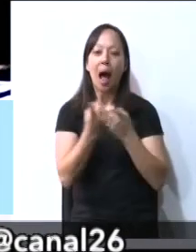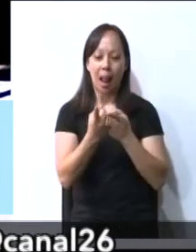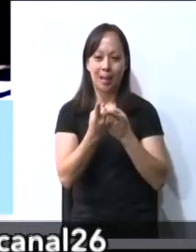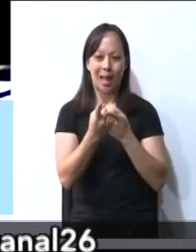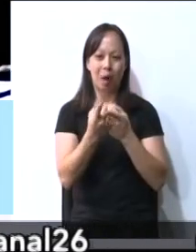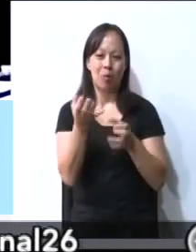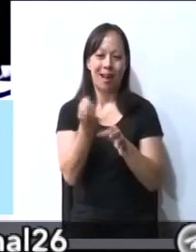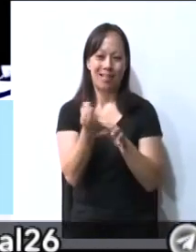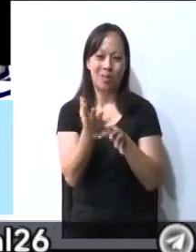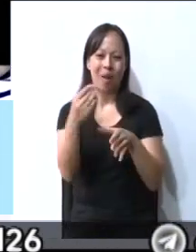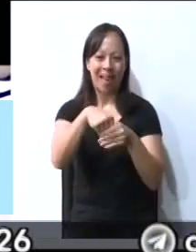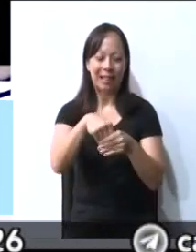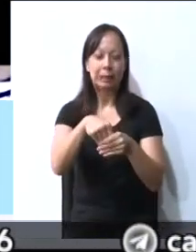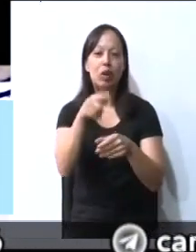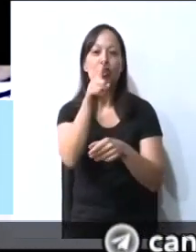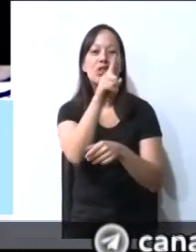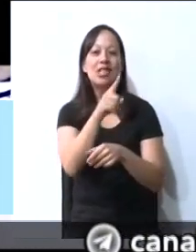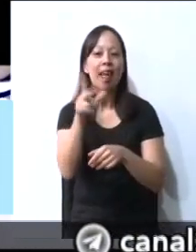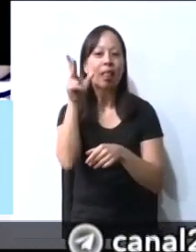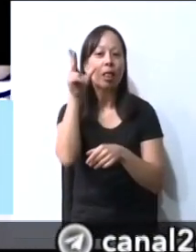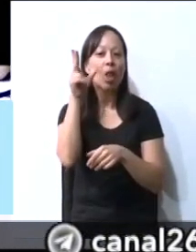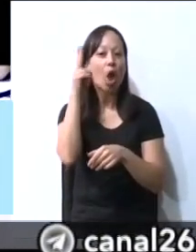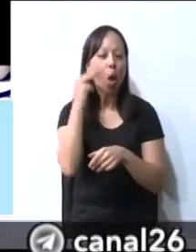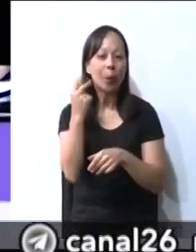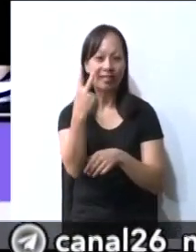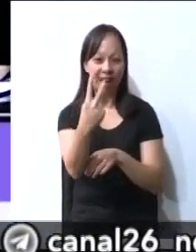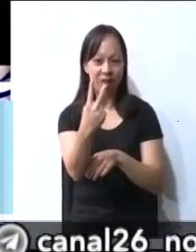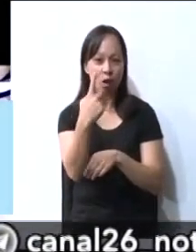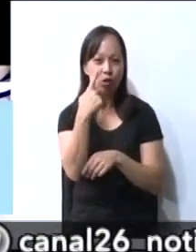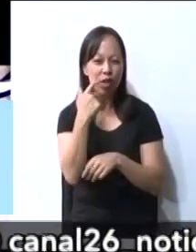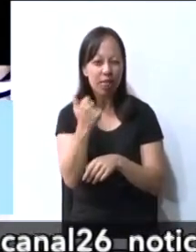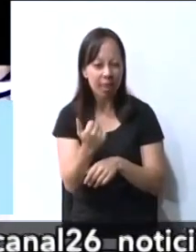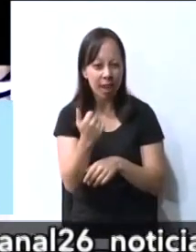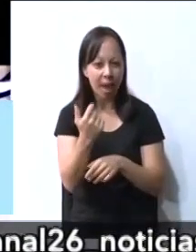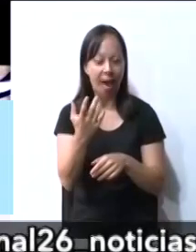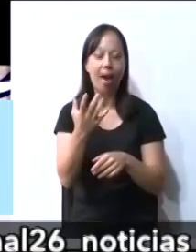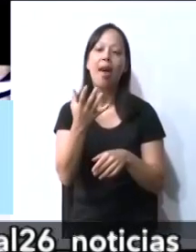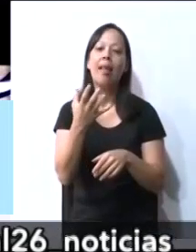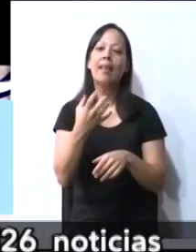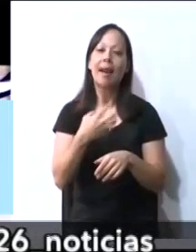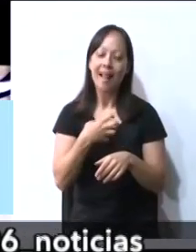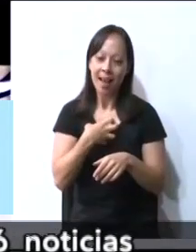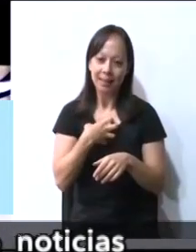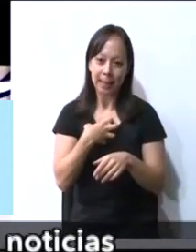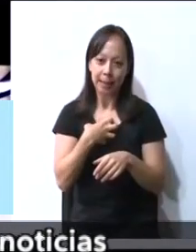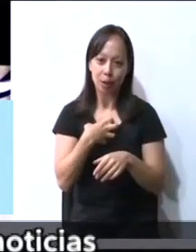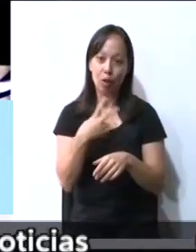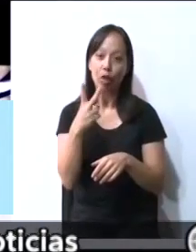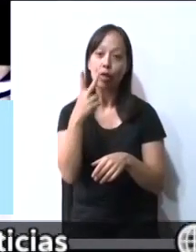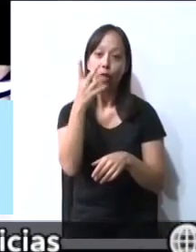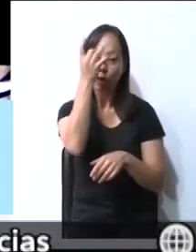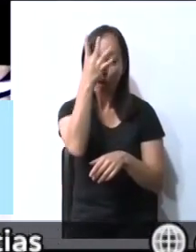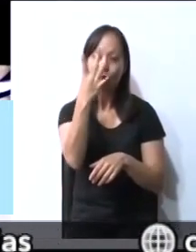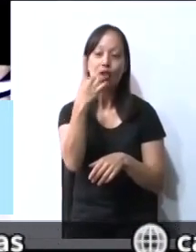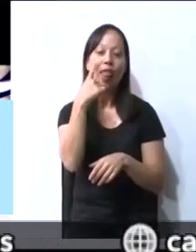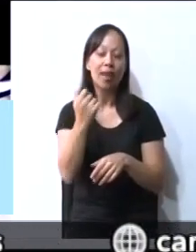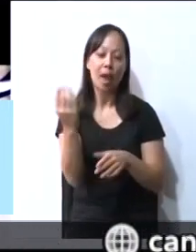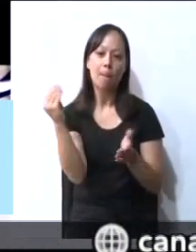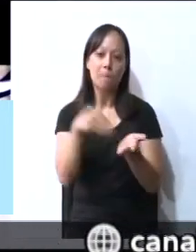tengan 192 días de clase, que son 12 más que el calendario nacional obligatorio. Y esto